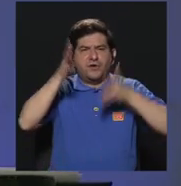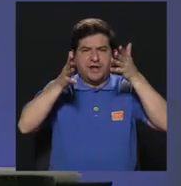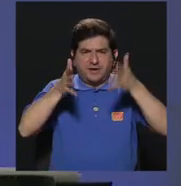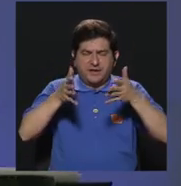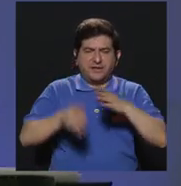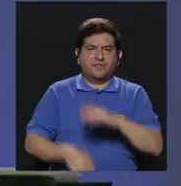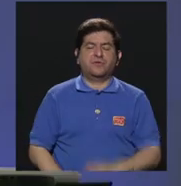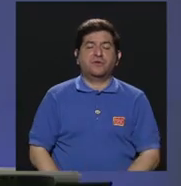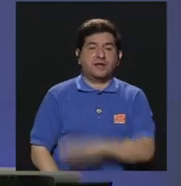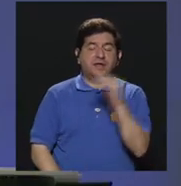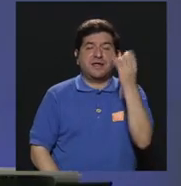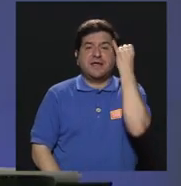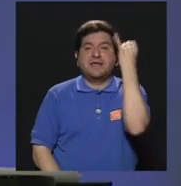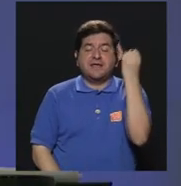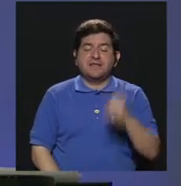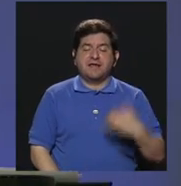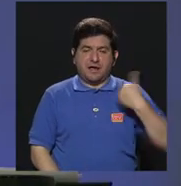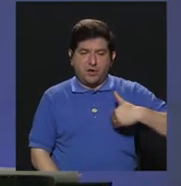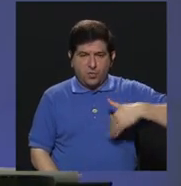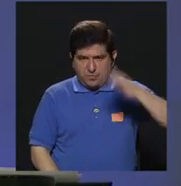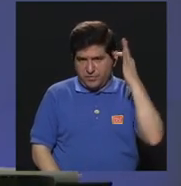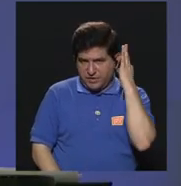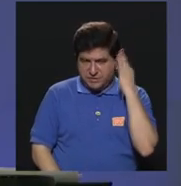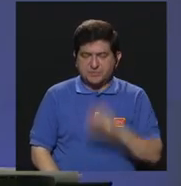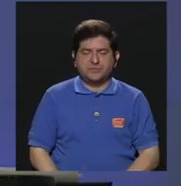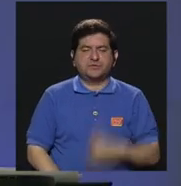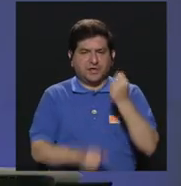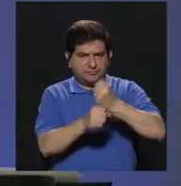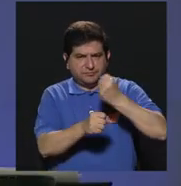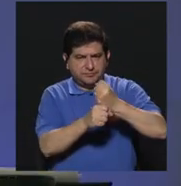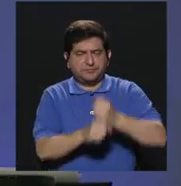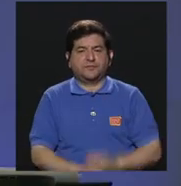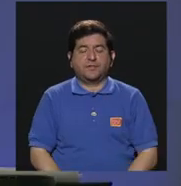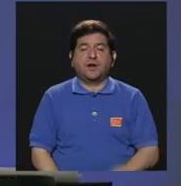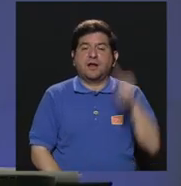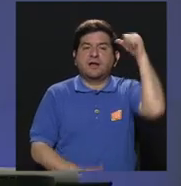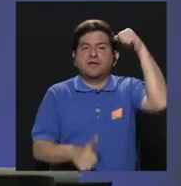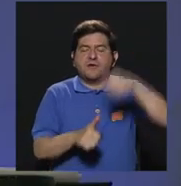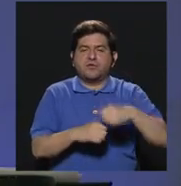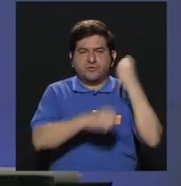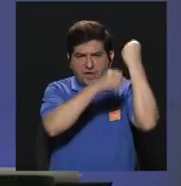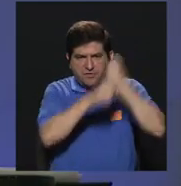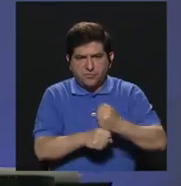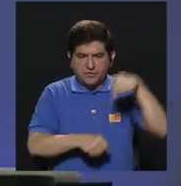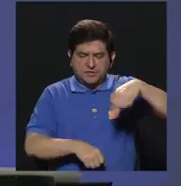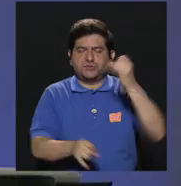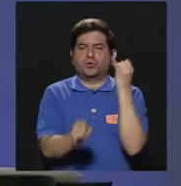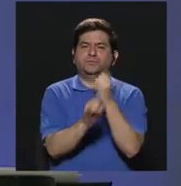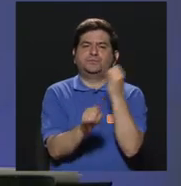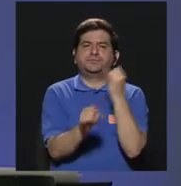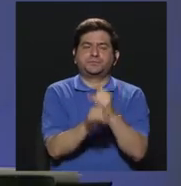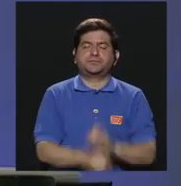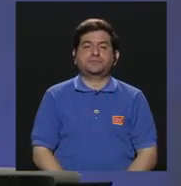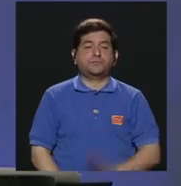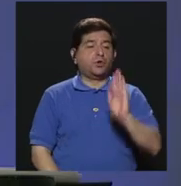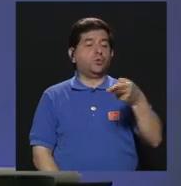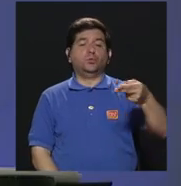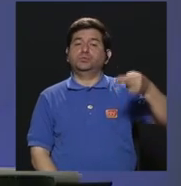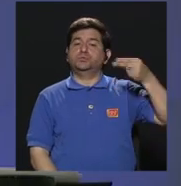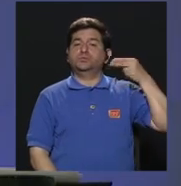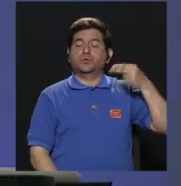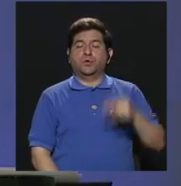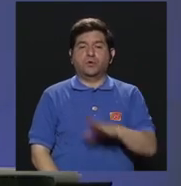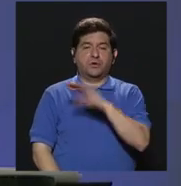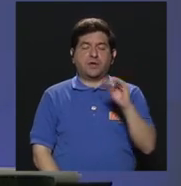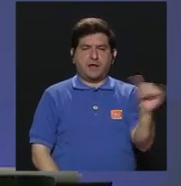iniciativa transformadora de hombres y mujeres. Con él se recuerda la fundación de esta institución, de su historia